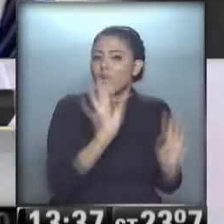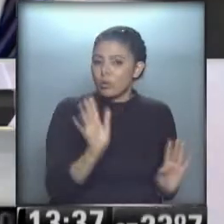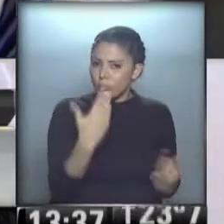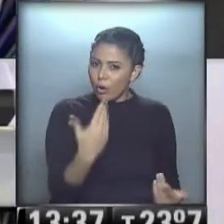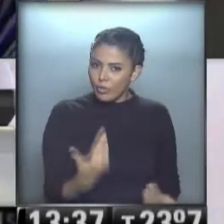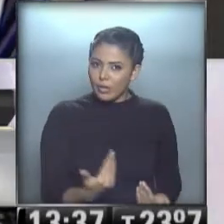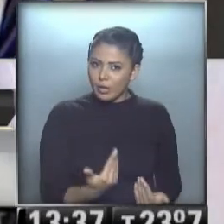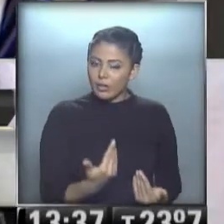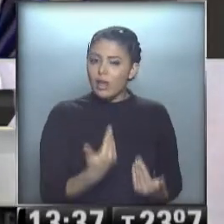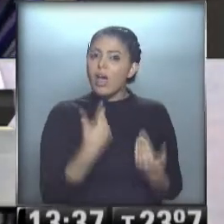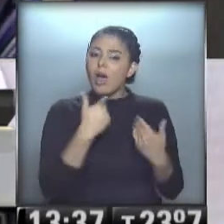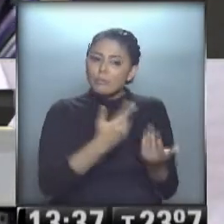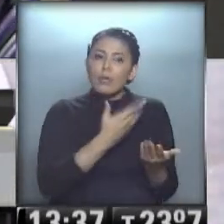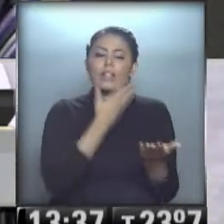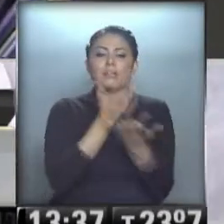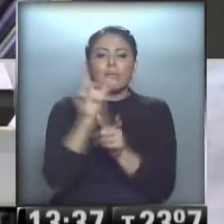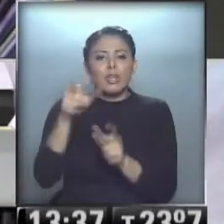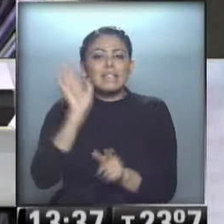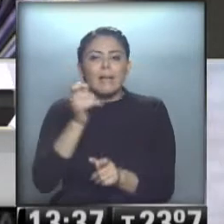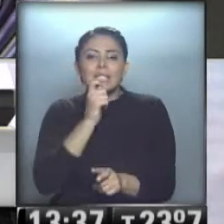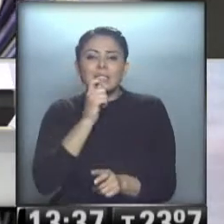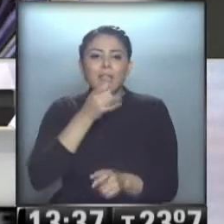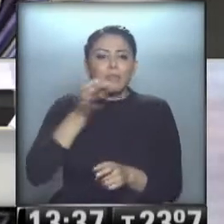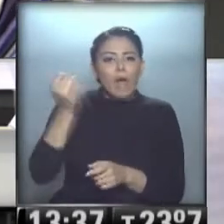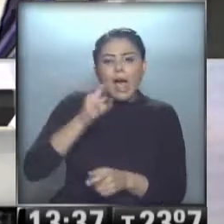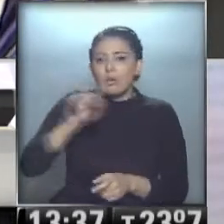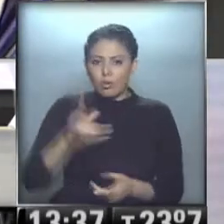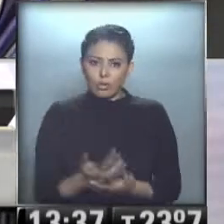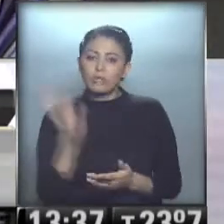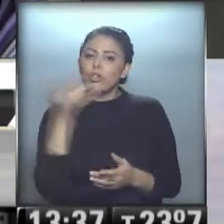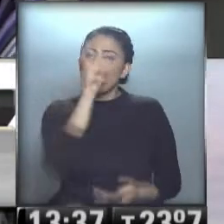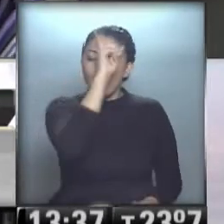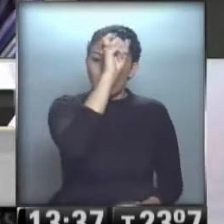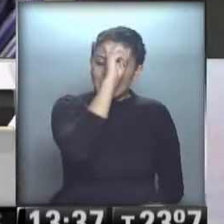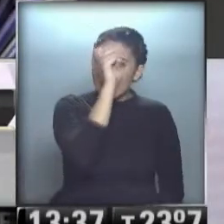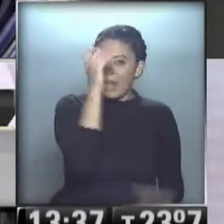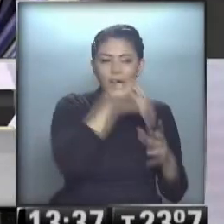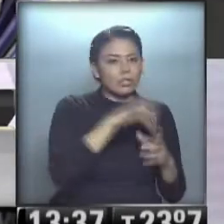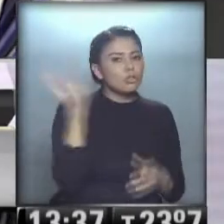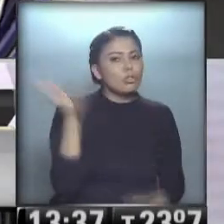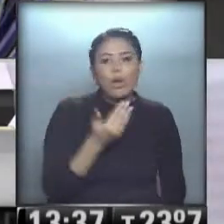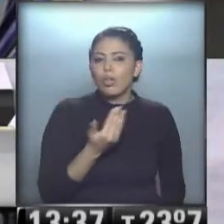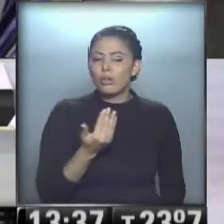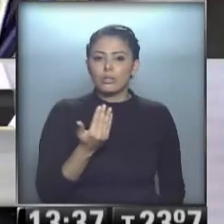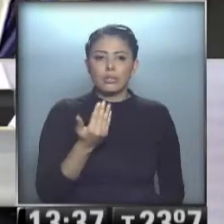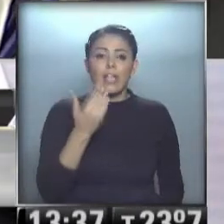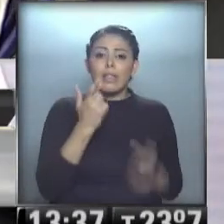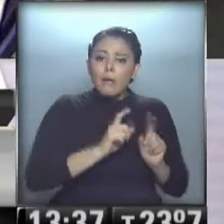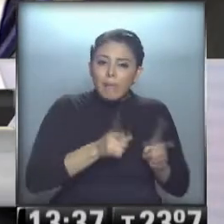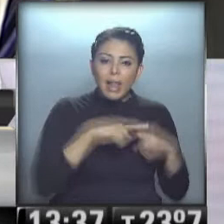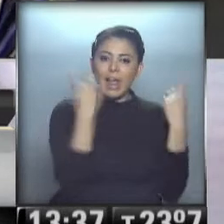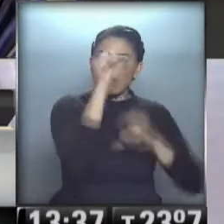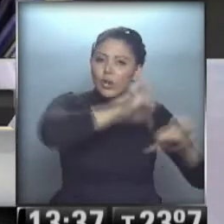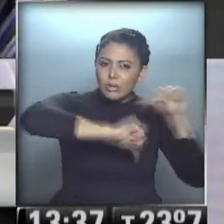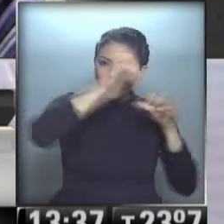poder acercar el testeo a la gente pero en todos nuestros hospitales tenemos laboratorios que